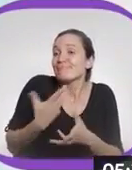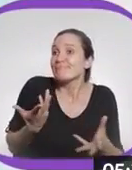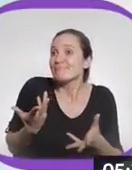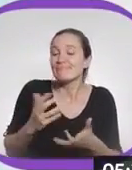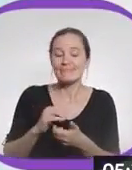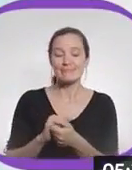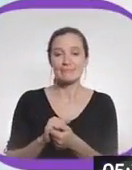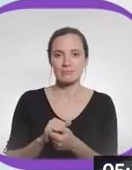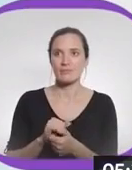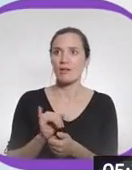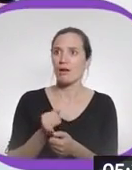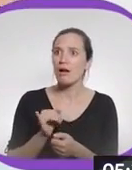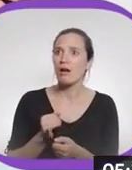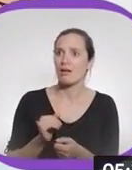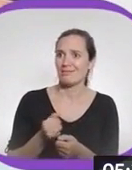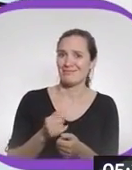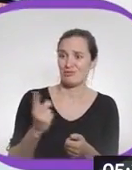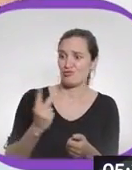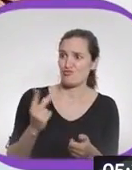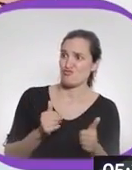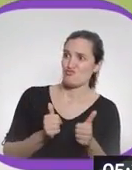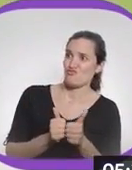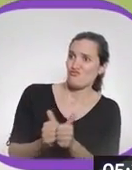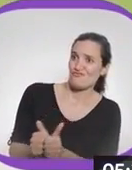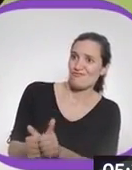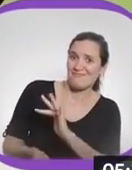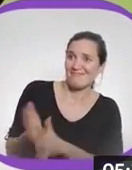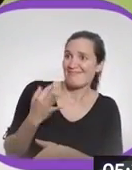lo estabas! ¡Debo salir contigo más a menudo!